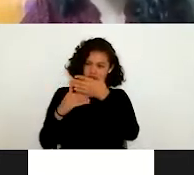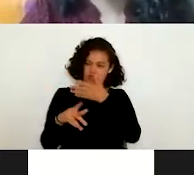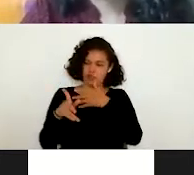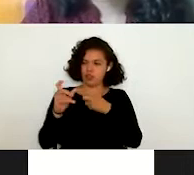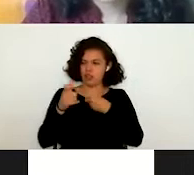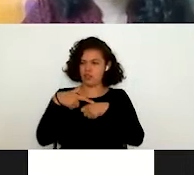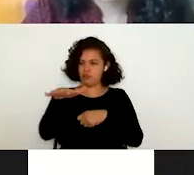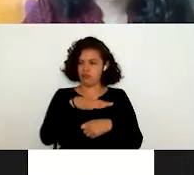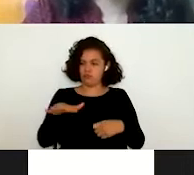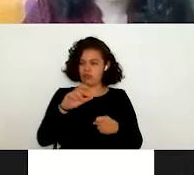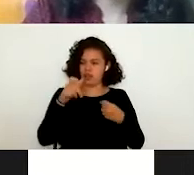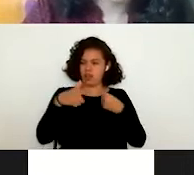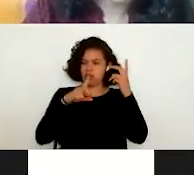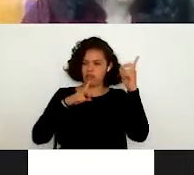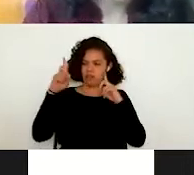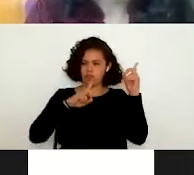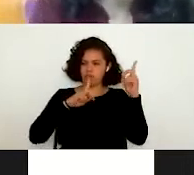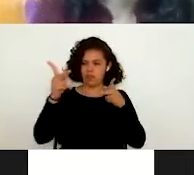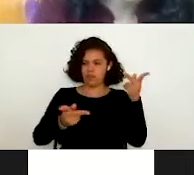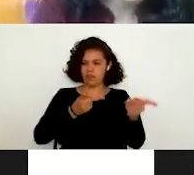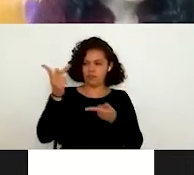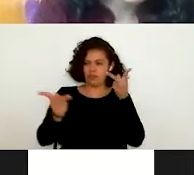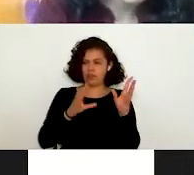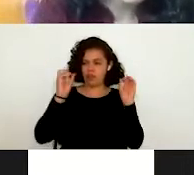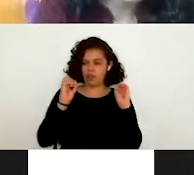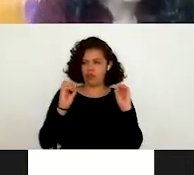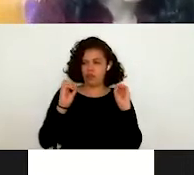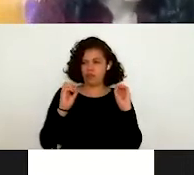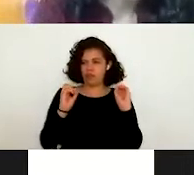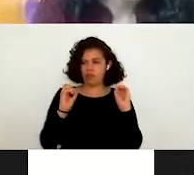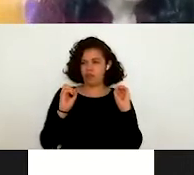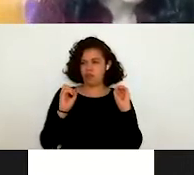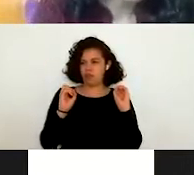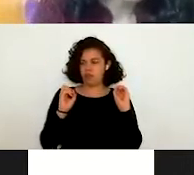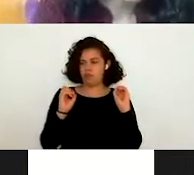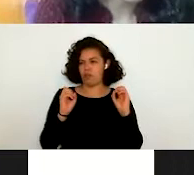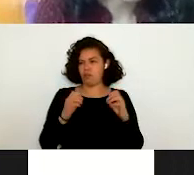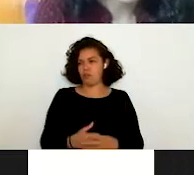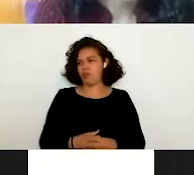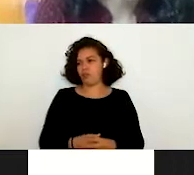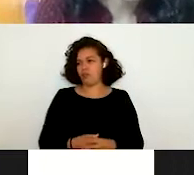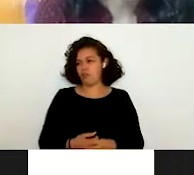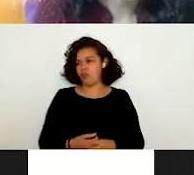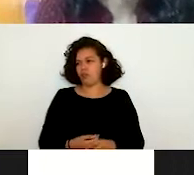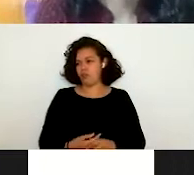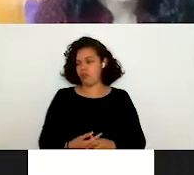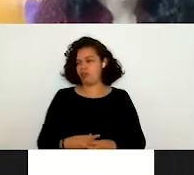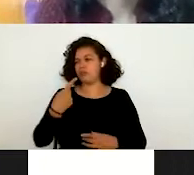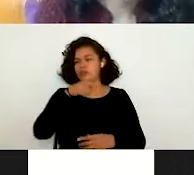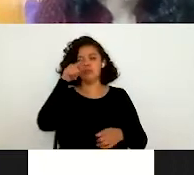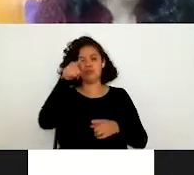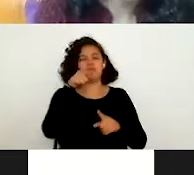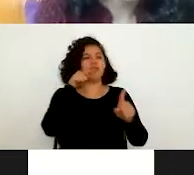de ustedes tiene alguna duda, pregunta, o de ser así, nos quisieran compartir algún objetivo